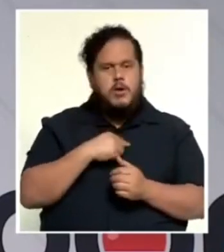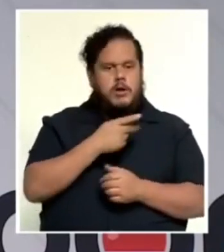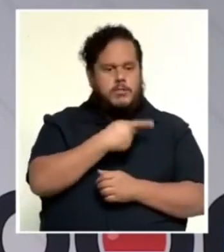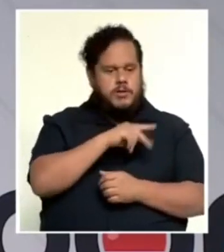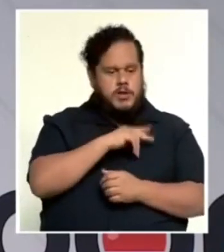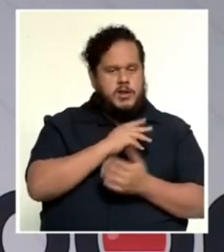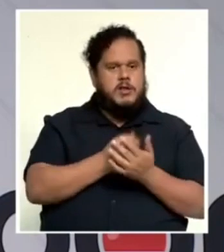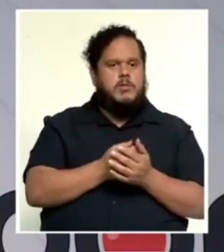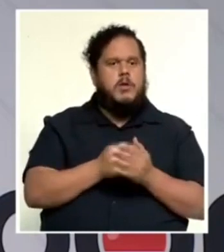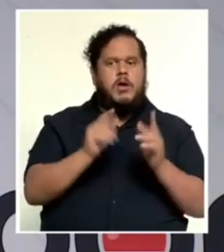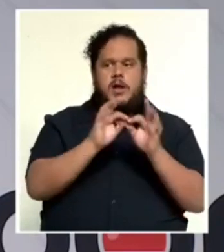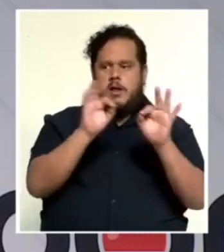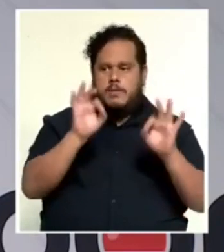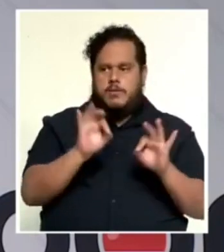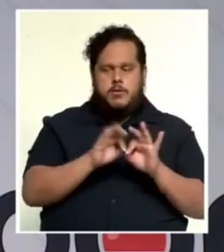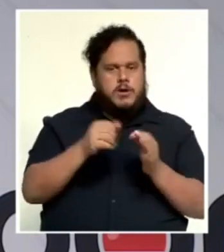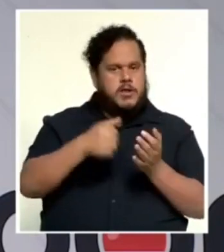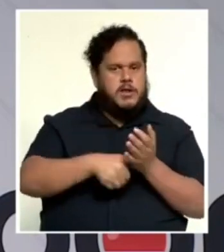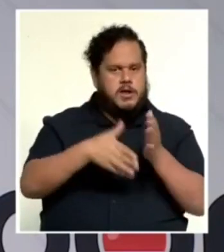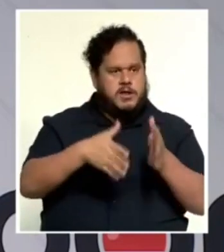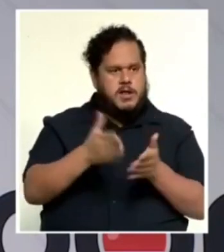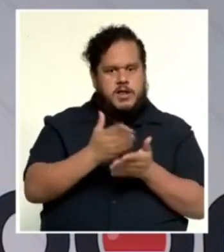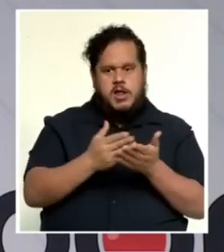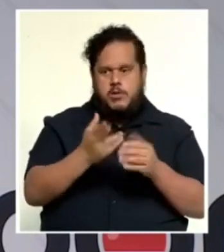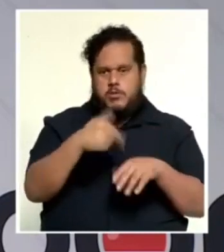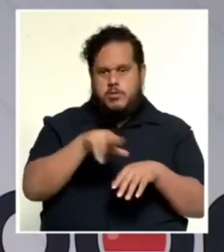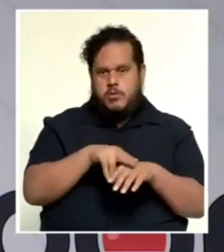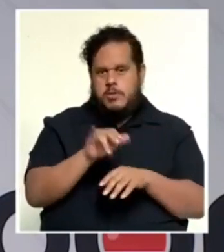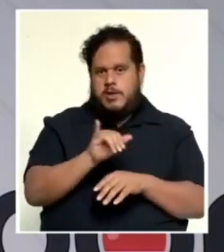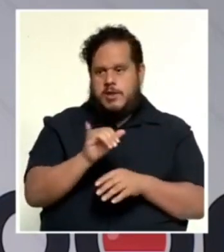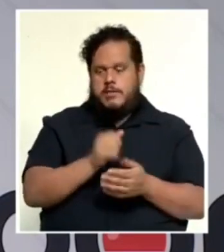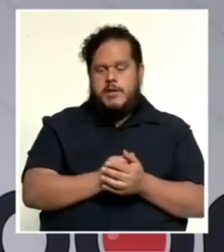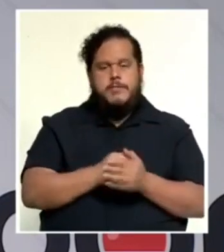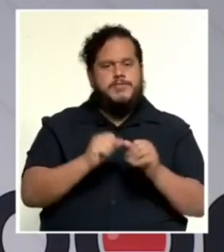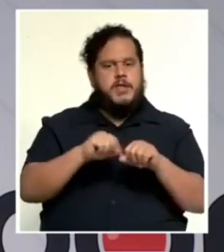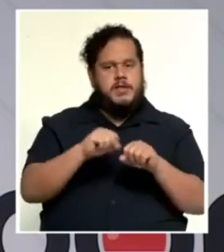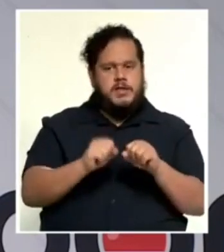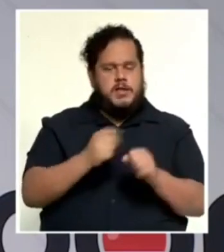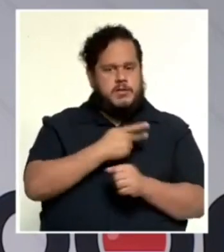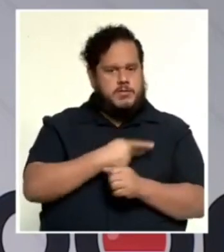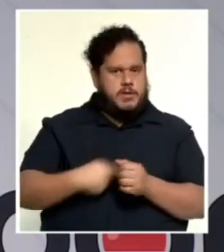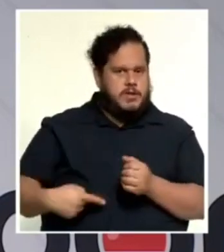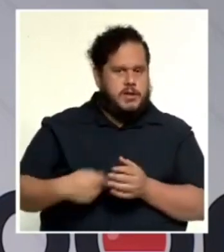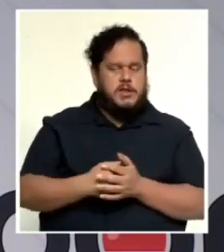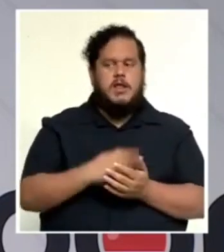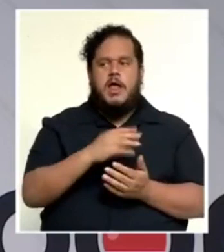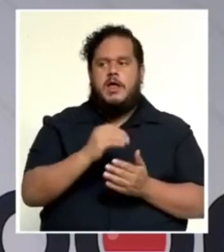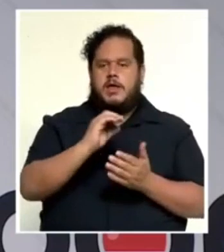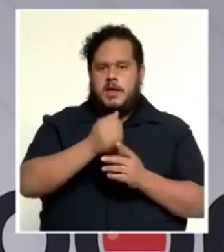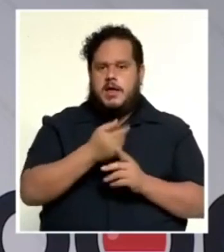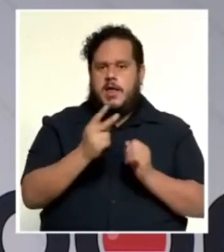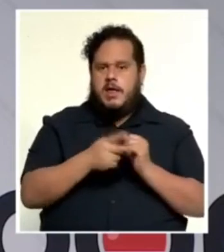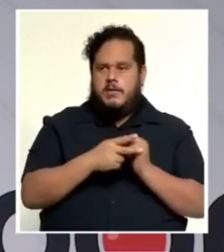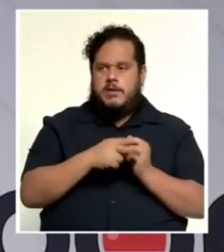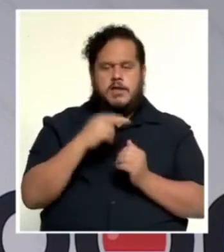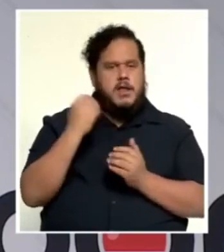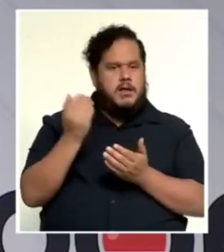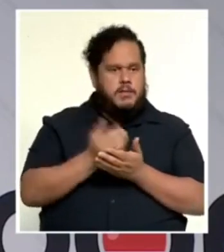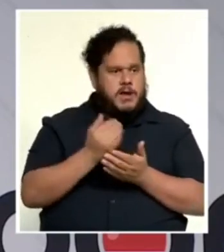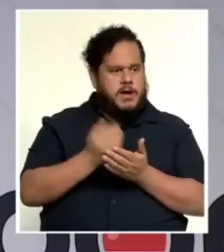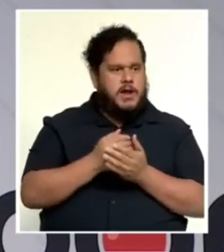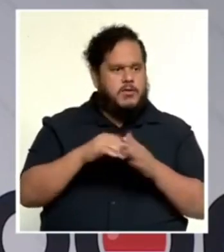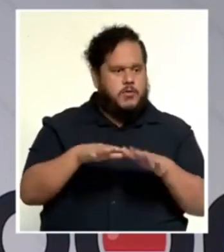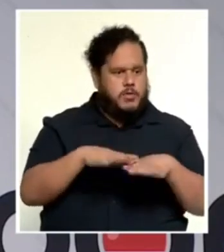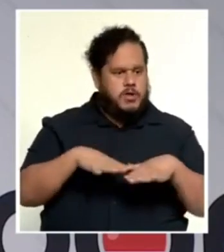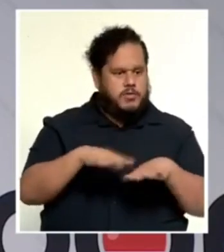la figura del candidato, que creo que es algo muy normal también en sistemas presidencialistas y que cada vez pues va ganando espacio en Costa Rica,